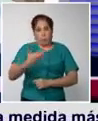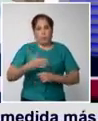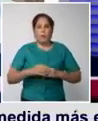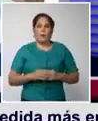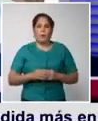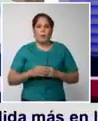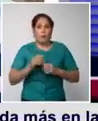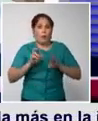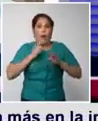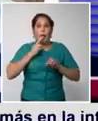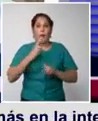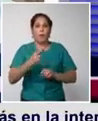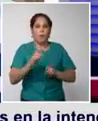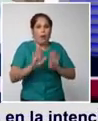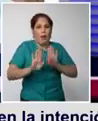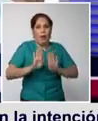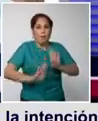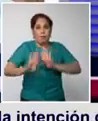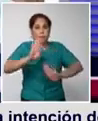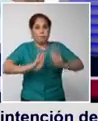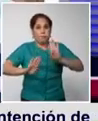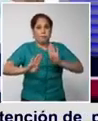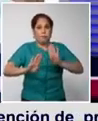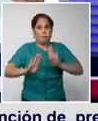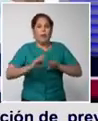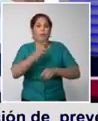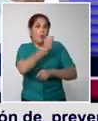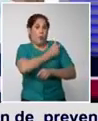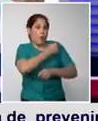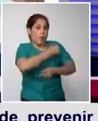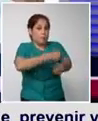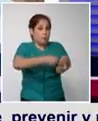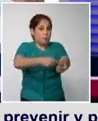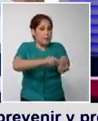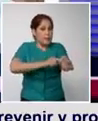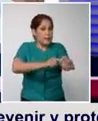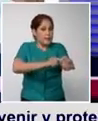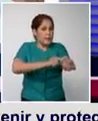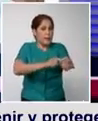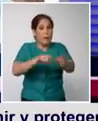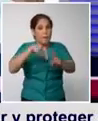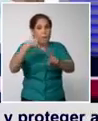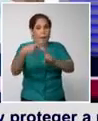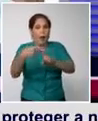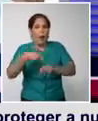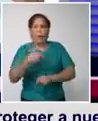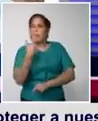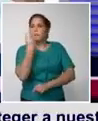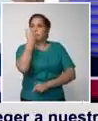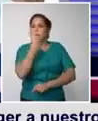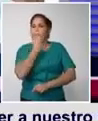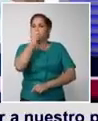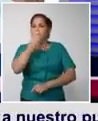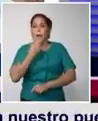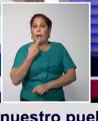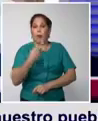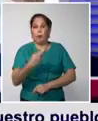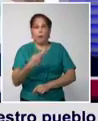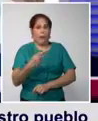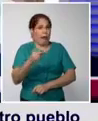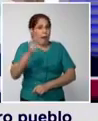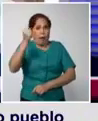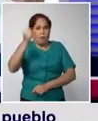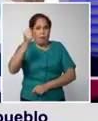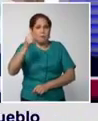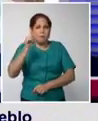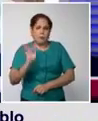respuesta también a nivel de mucosa. Las vacunas por vía de mucosa son capaces de inducir respuesta en los dos niveles.